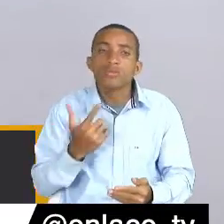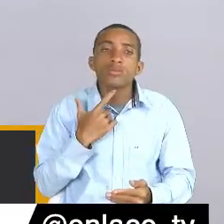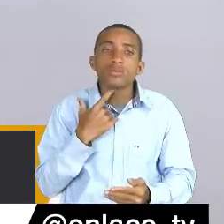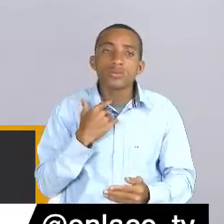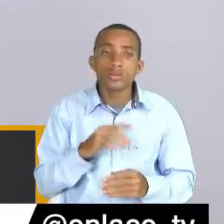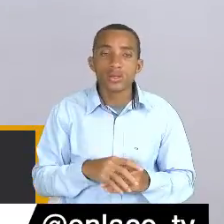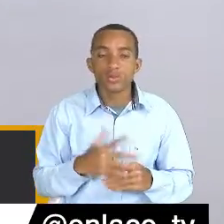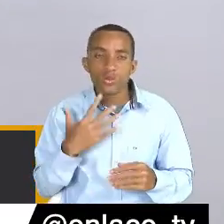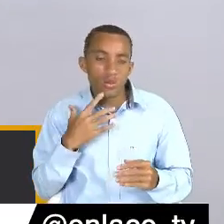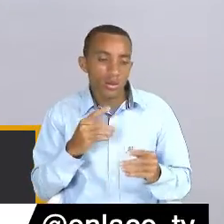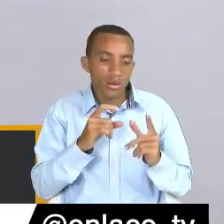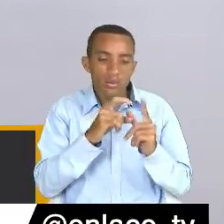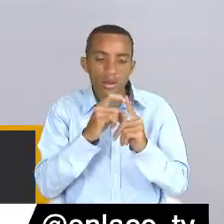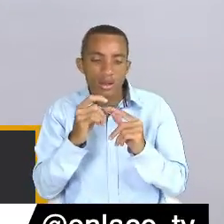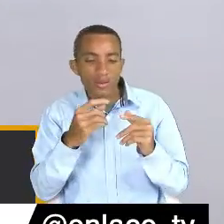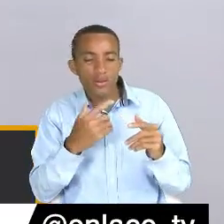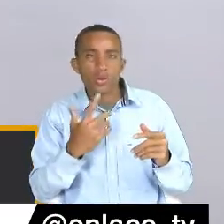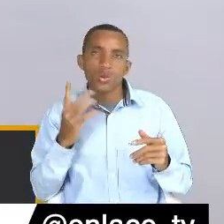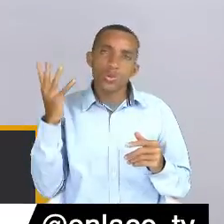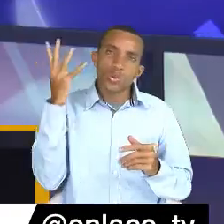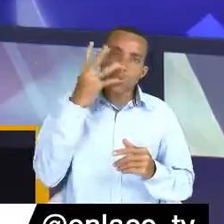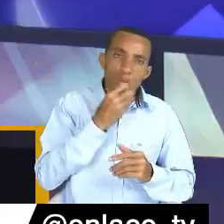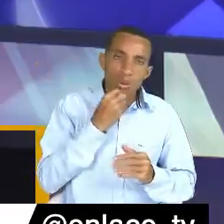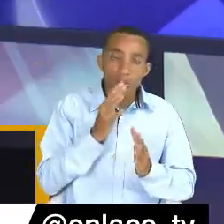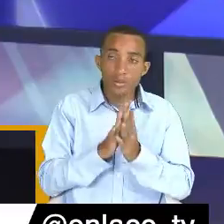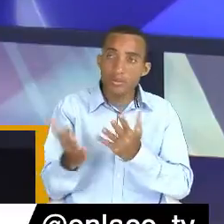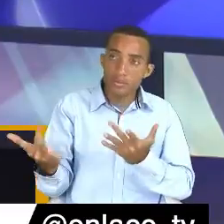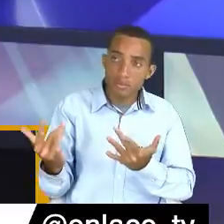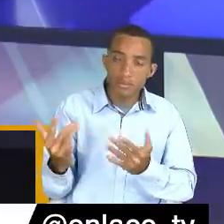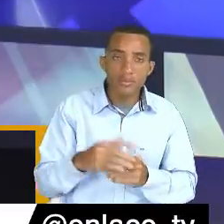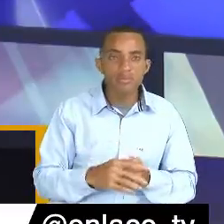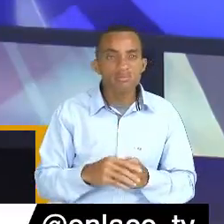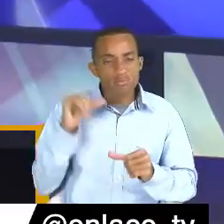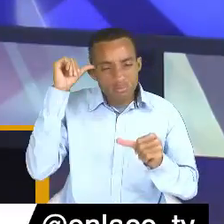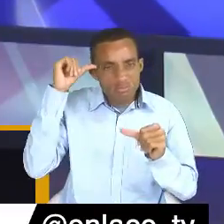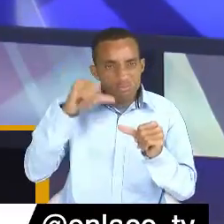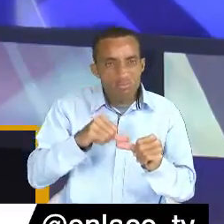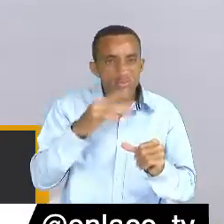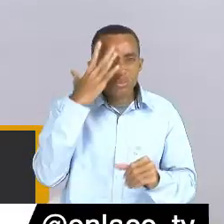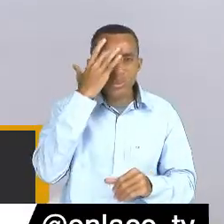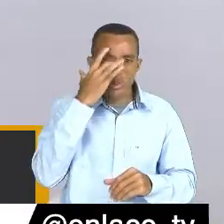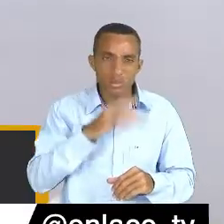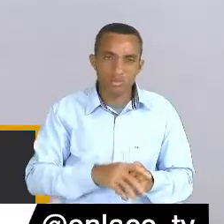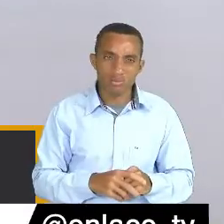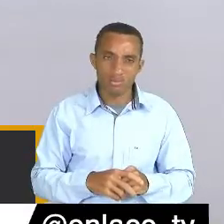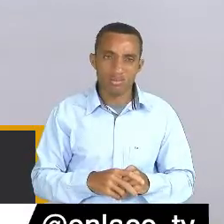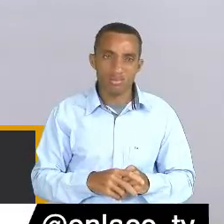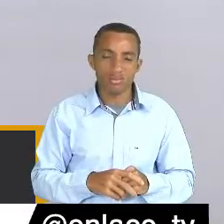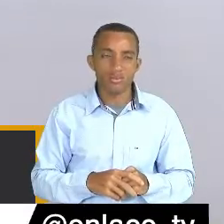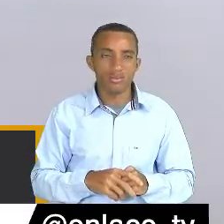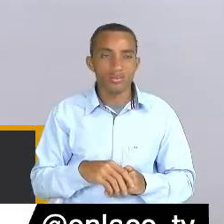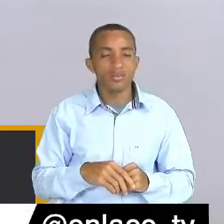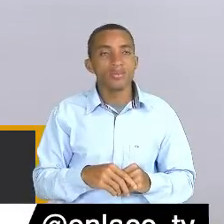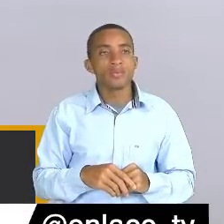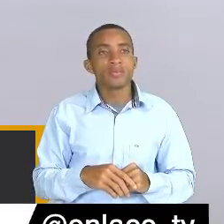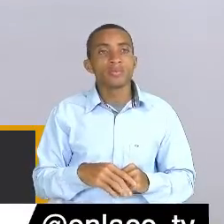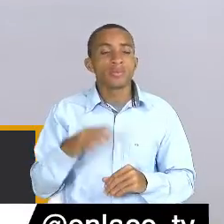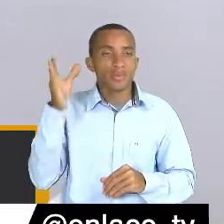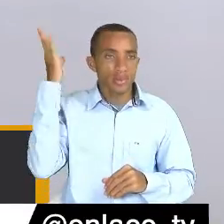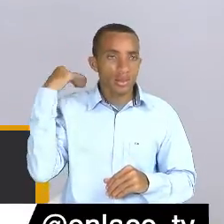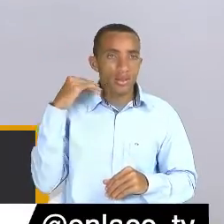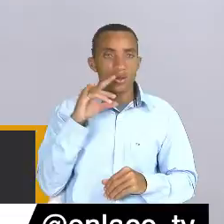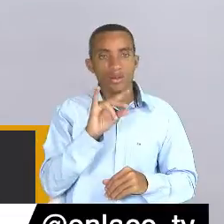de la palabra, pues los estaremos esperando. ¿Por qué se conmemora esta fecha? Recordemos. Esta fecha la UNESCO